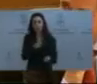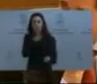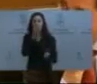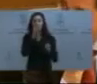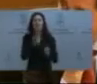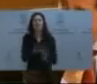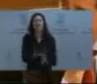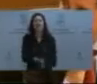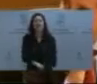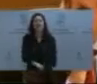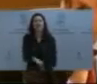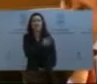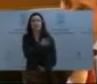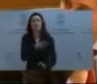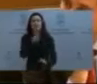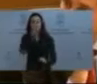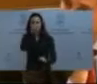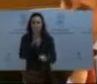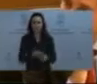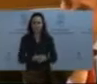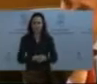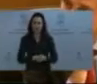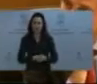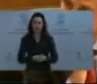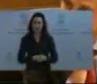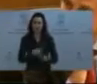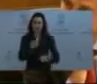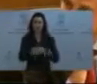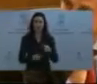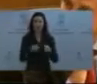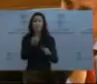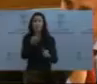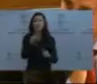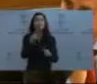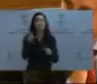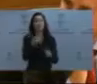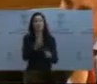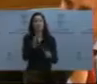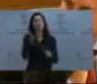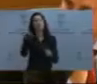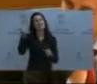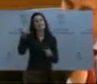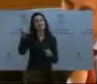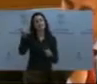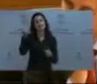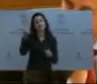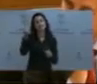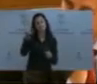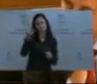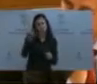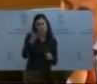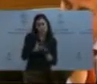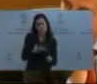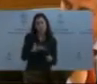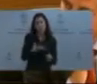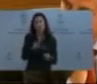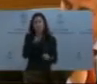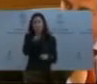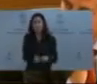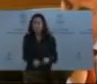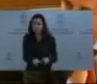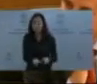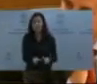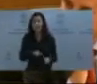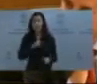Asturias. Familias a las que se les dijo, y no una vez, muchas veces, que la estancia de su familiar en una residencia